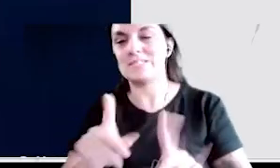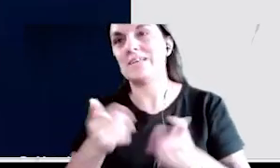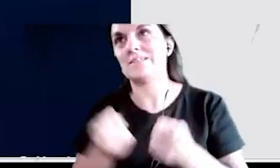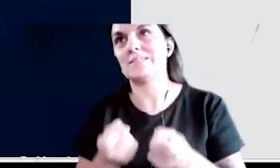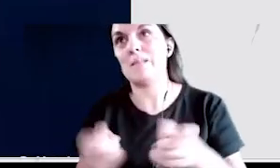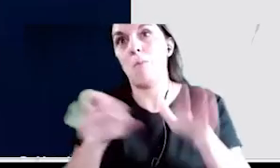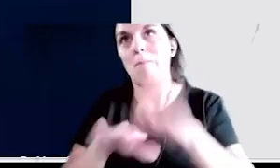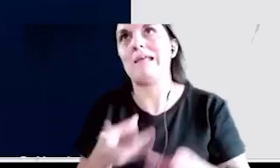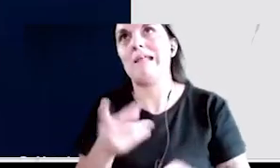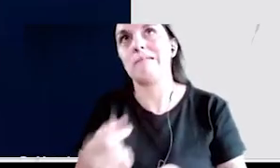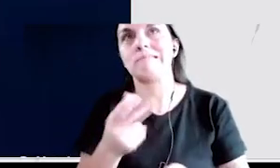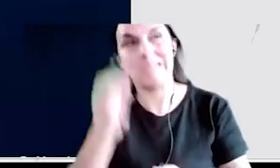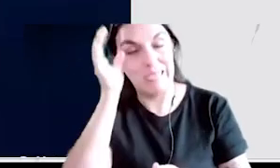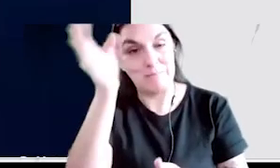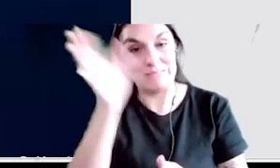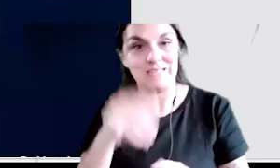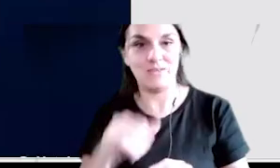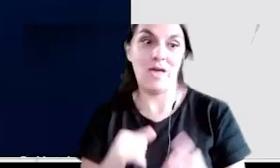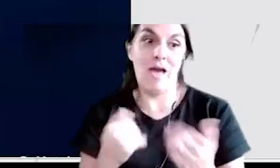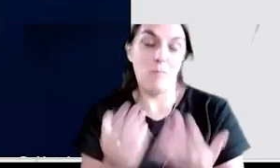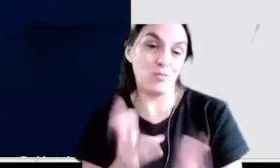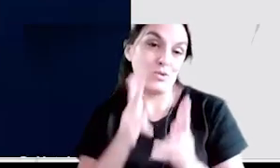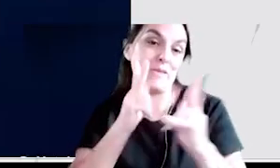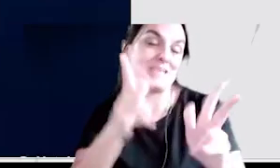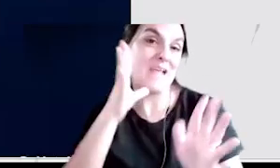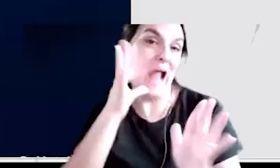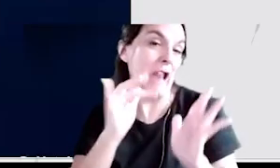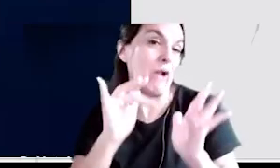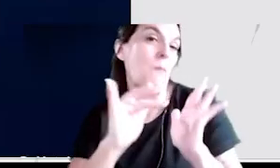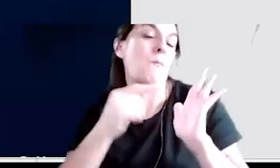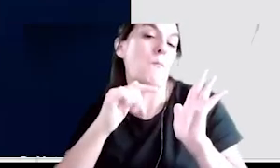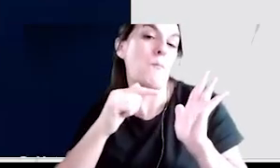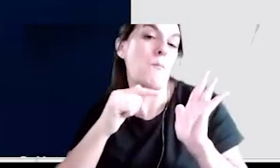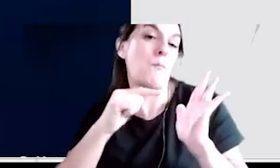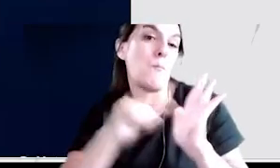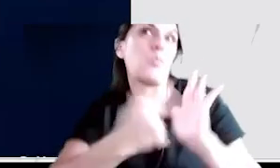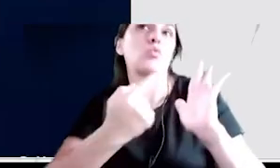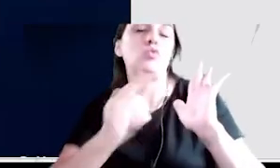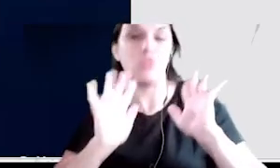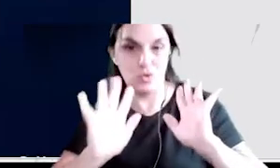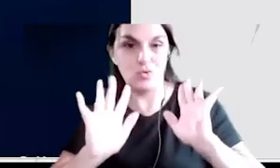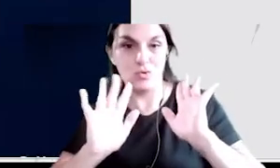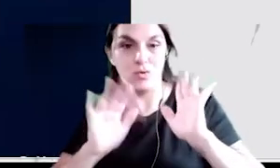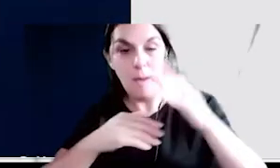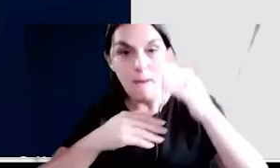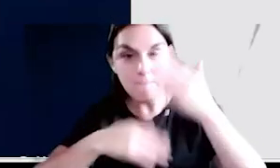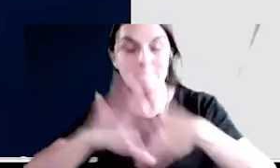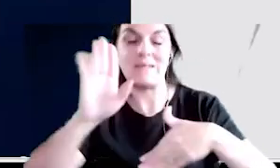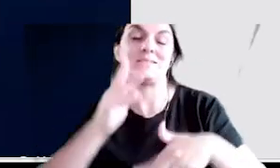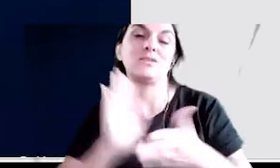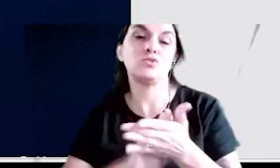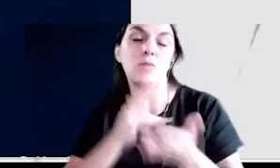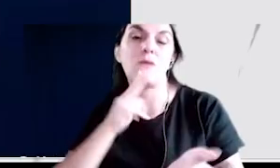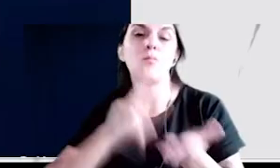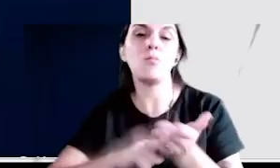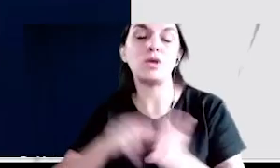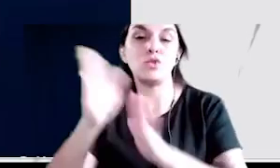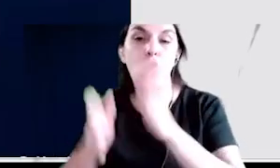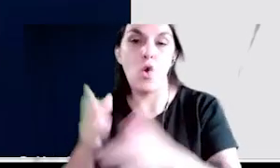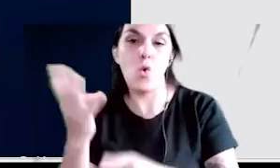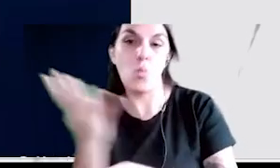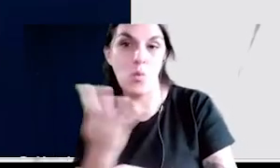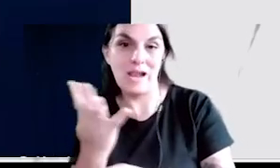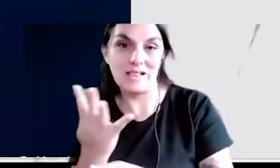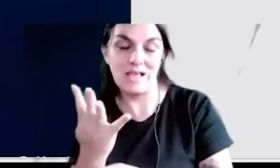pañales, ¿no? Pero bueno, aprovecho como para ver un poquito más integral lo que es la determinación del impuesto en cuarta categoría. O en